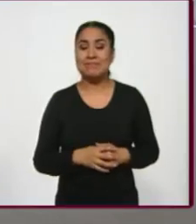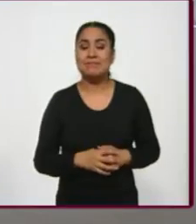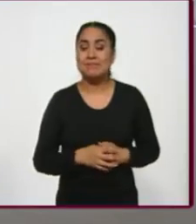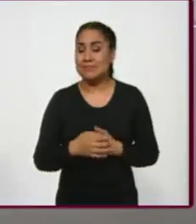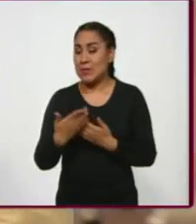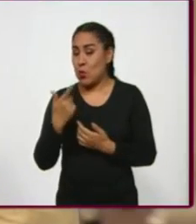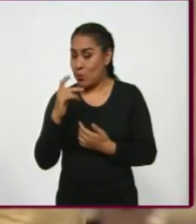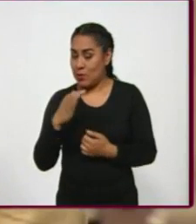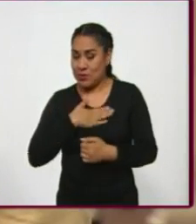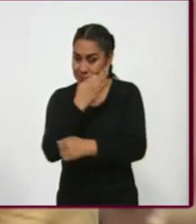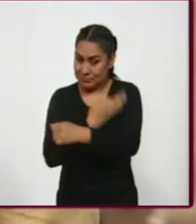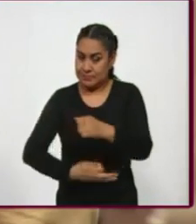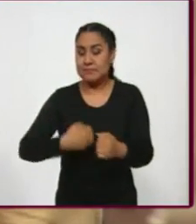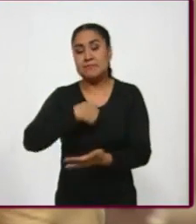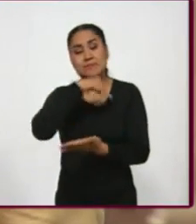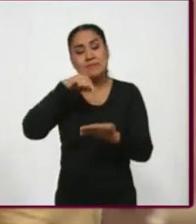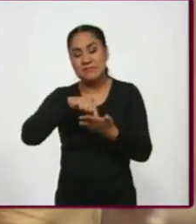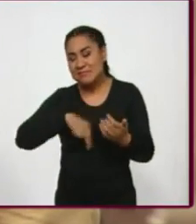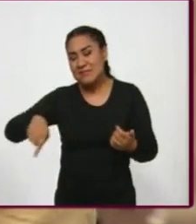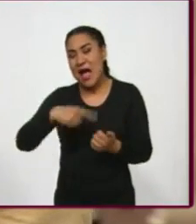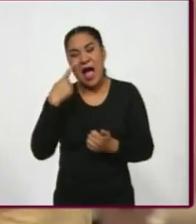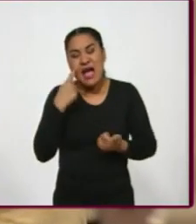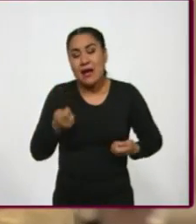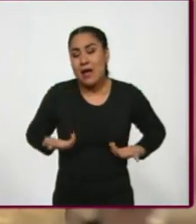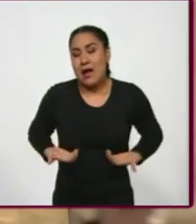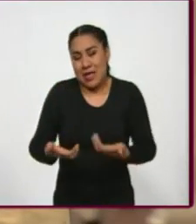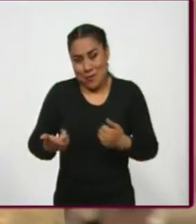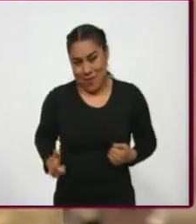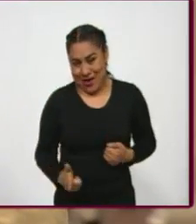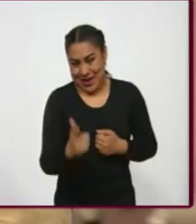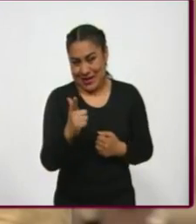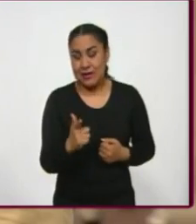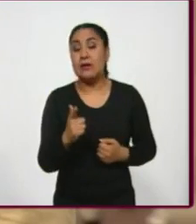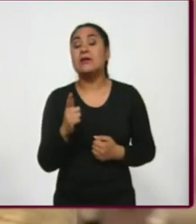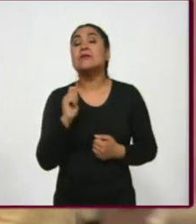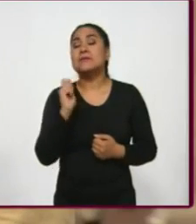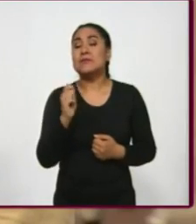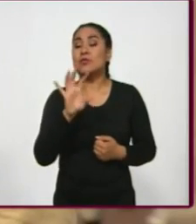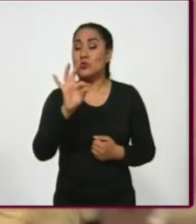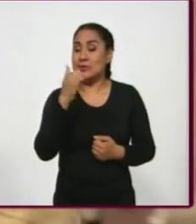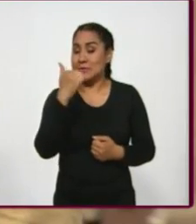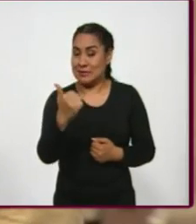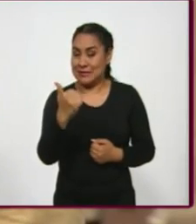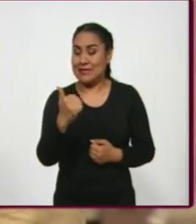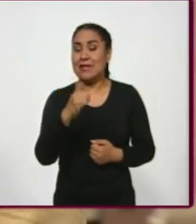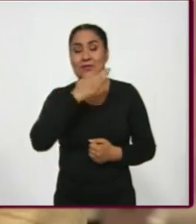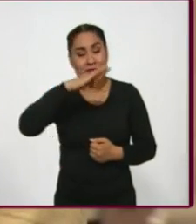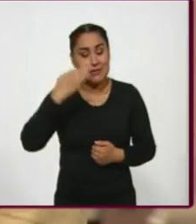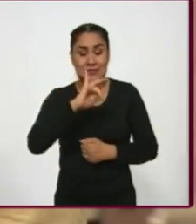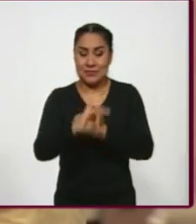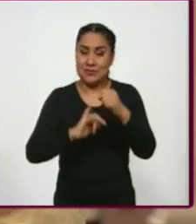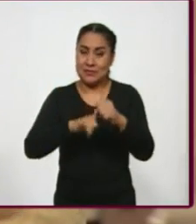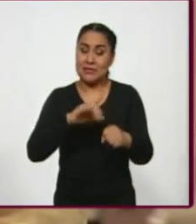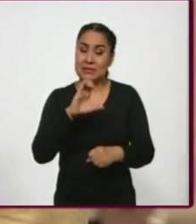cuando las primeras tardes transmitimos desde uno de los tradicionales callejones de guanajuato en la cobertura de la 46ª edición del festival internacional